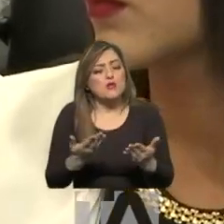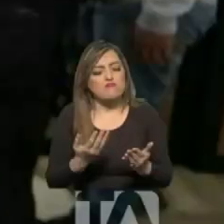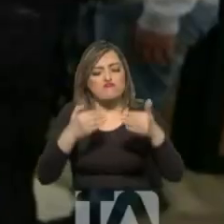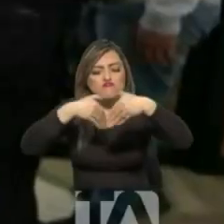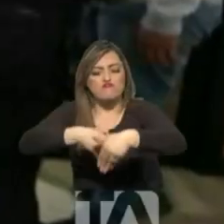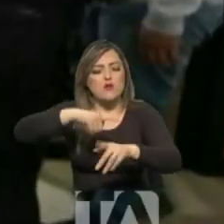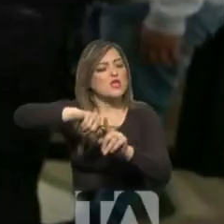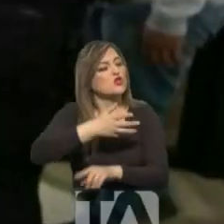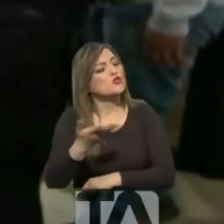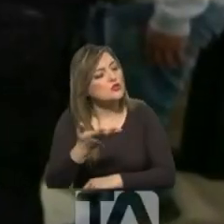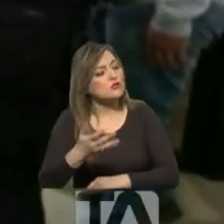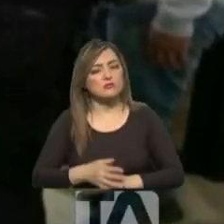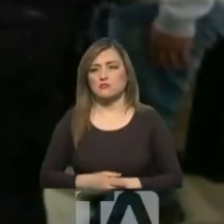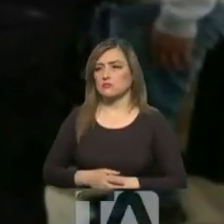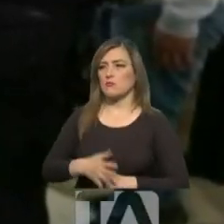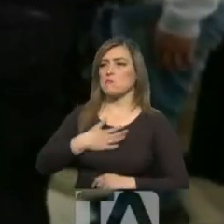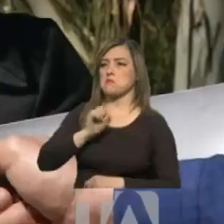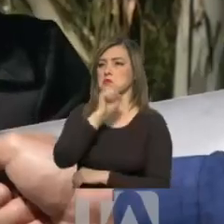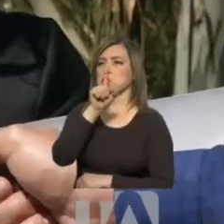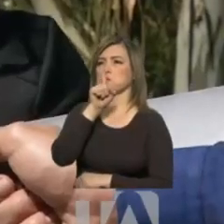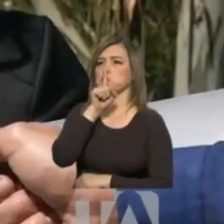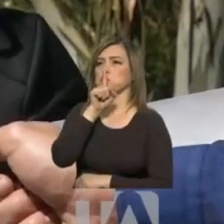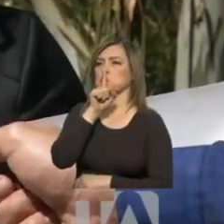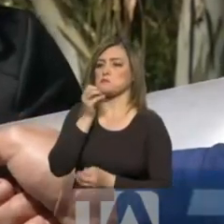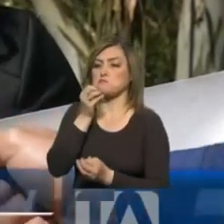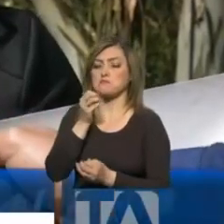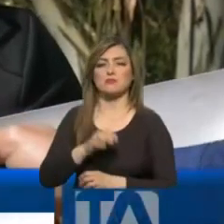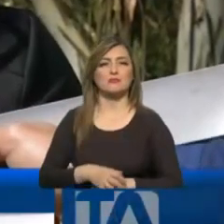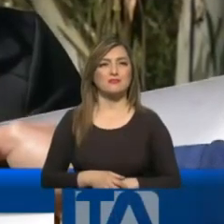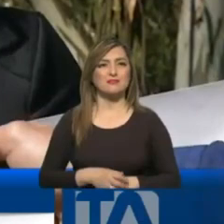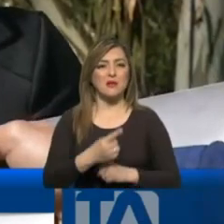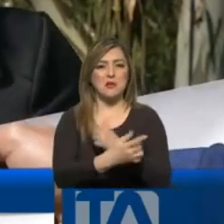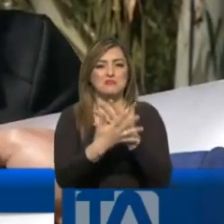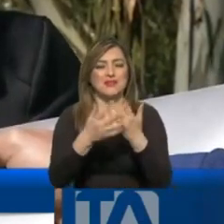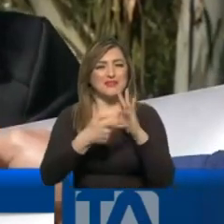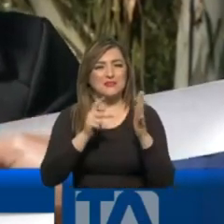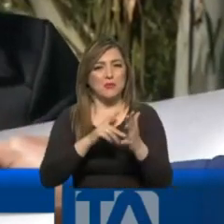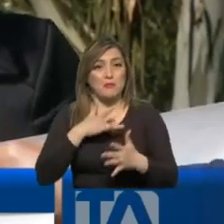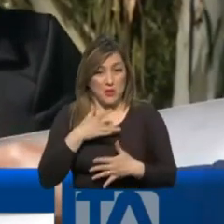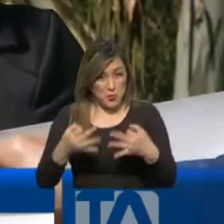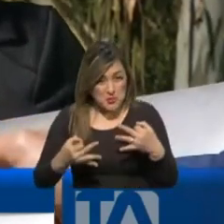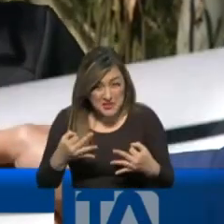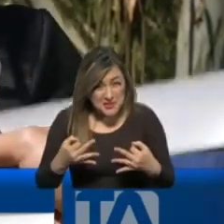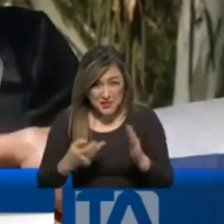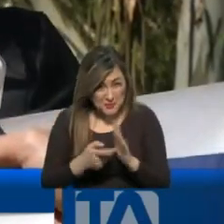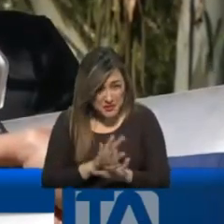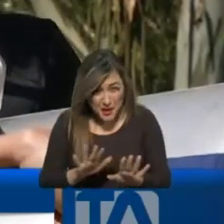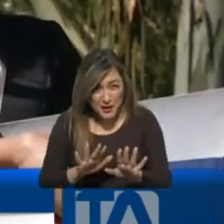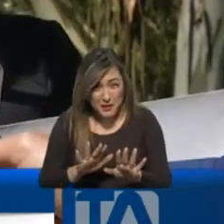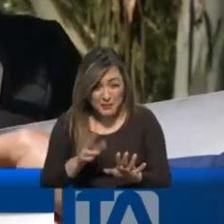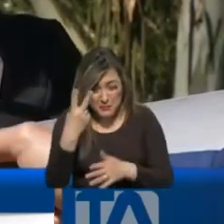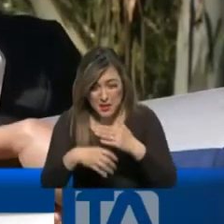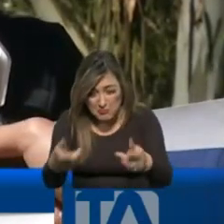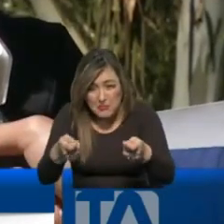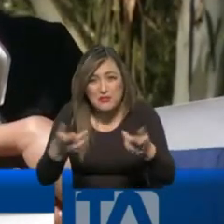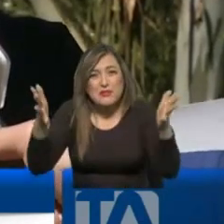al derecho al silencio y evitó dar detalles. Una persona sentenciada no significa que me hayan hecho justicia. Sin que me devuelvan a